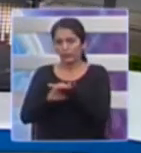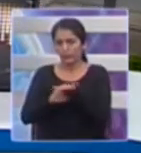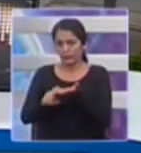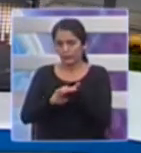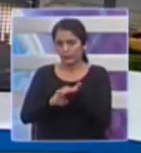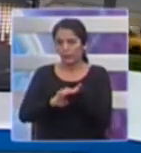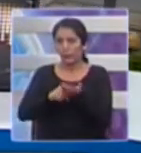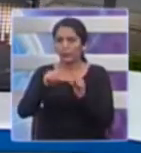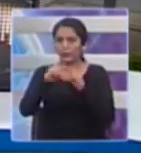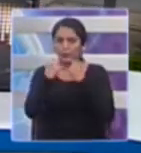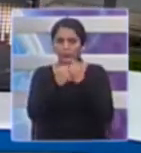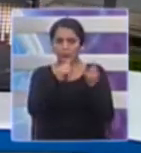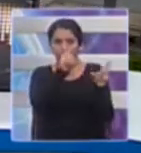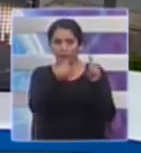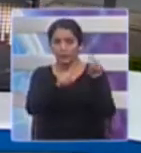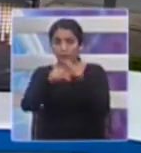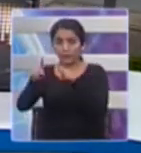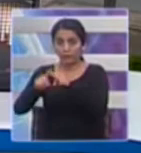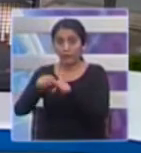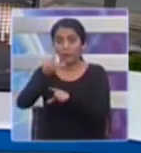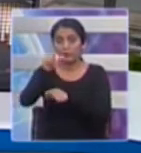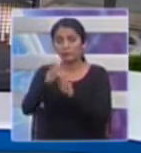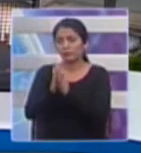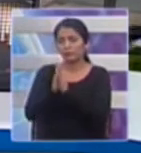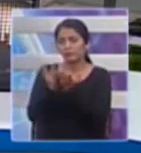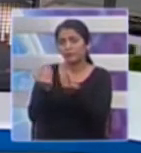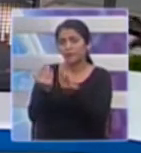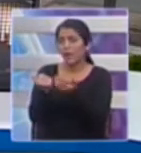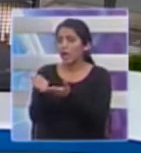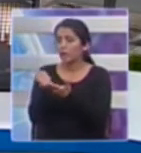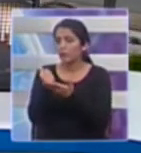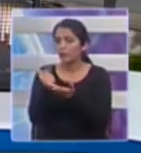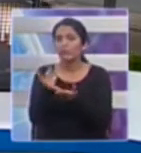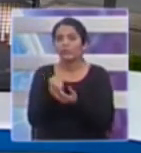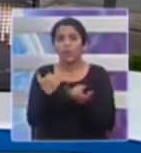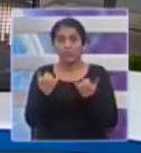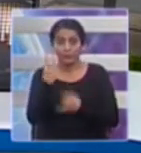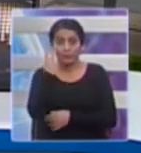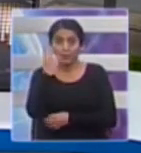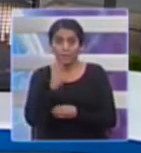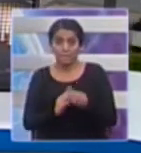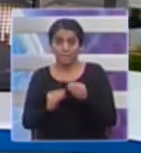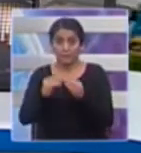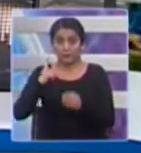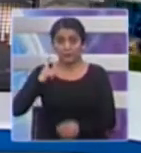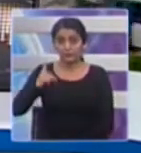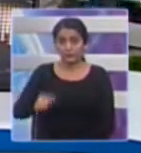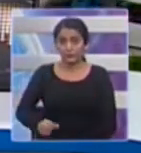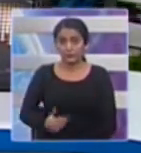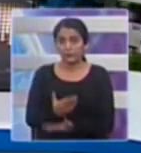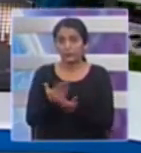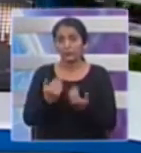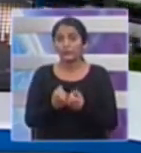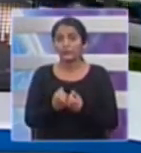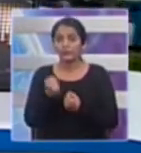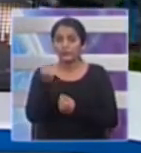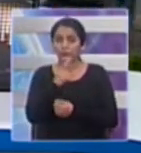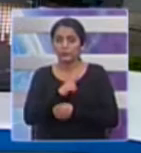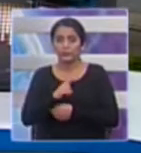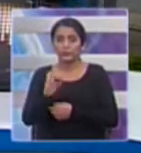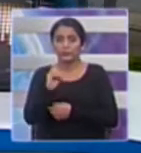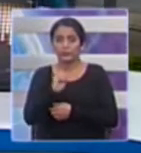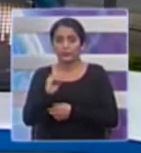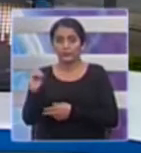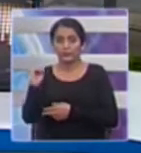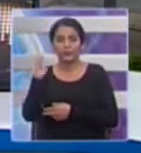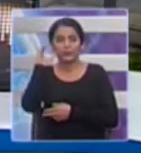donde recibió varias peticiones. Nuestro periodista Hernán Samaniego está en el Parque Inclusivo al sur oeste en Cuenca y nos amplía los